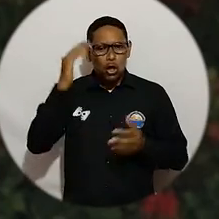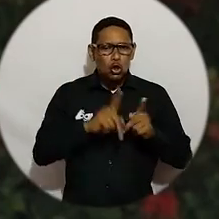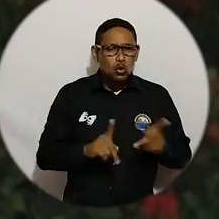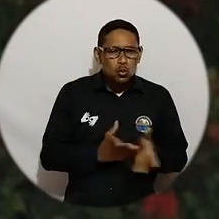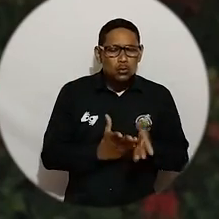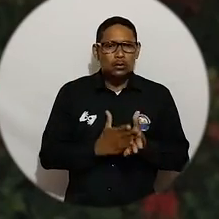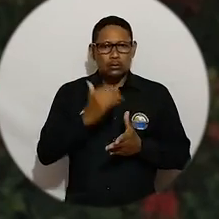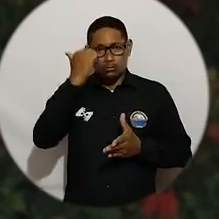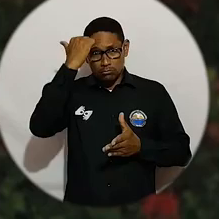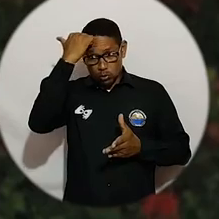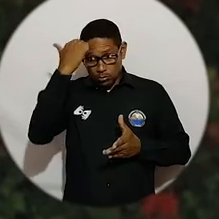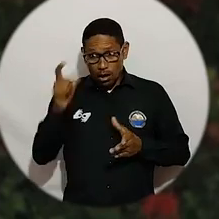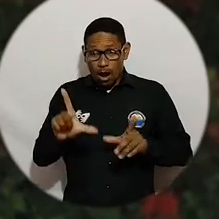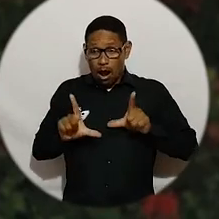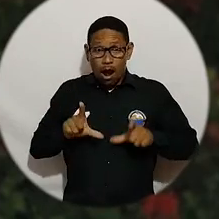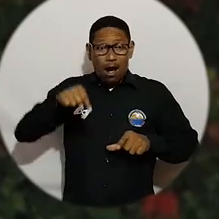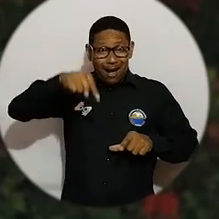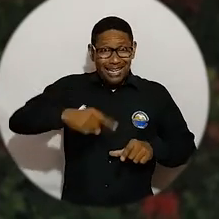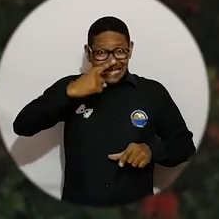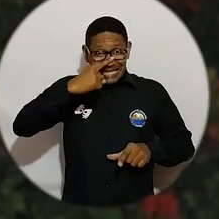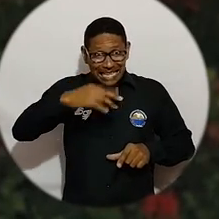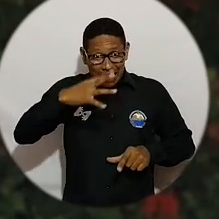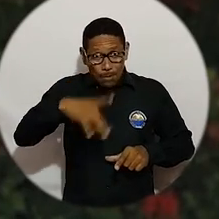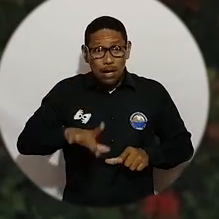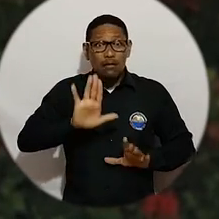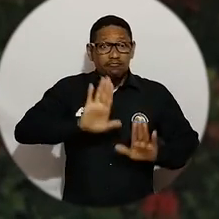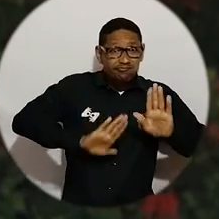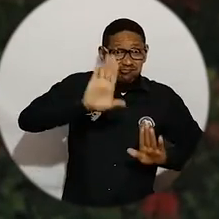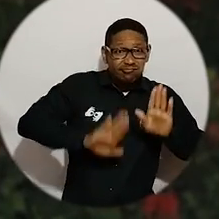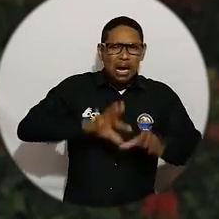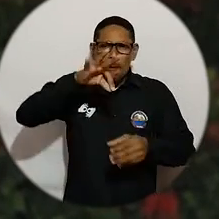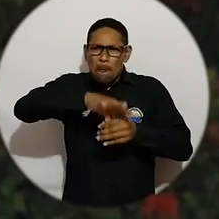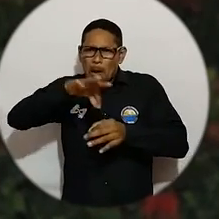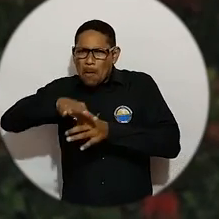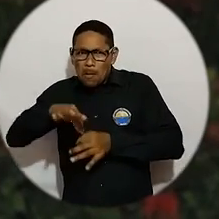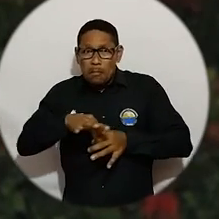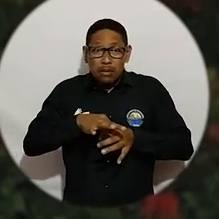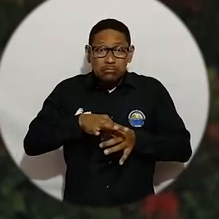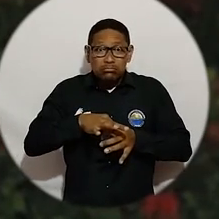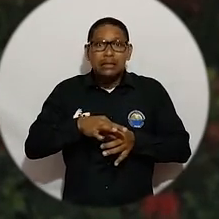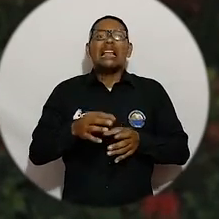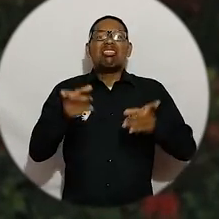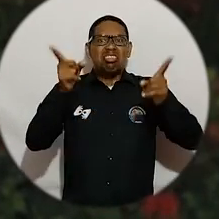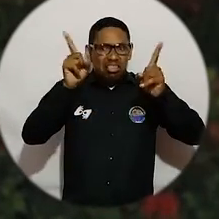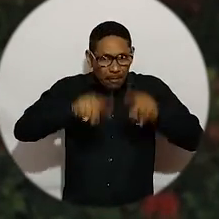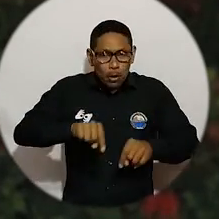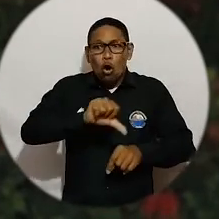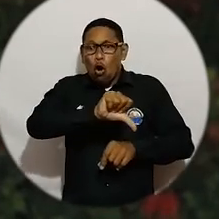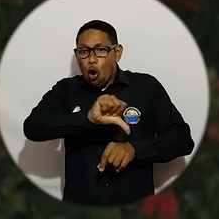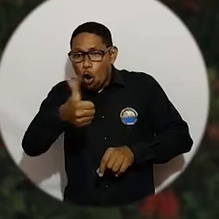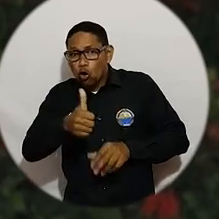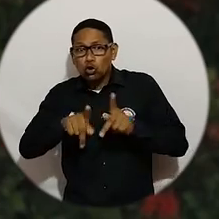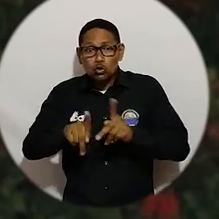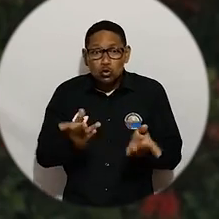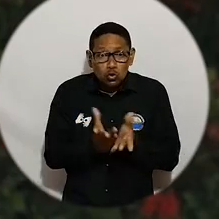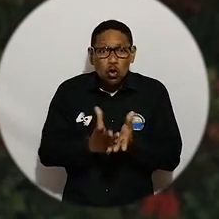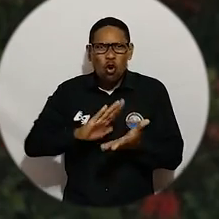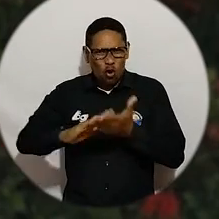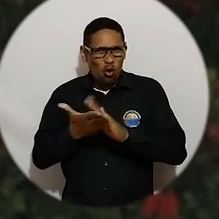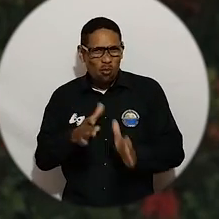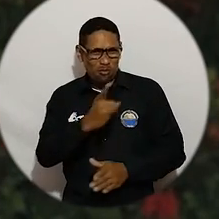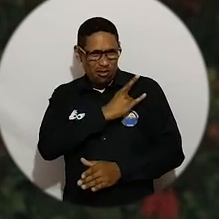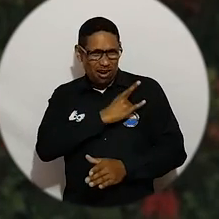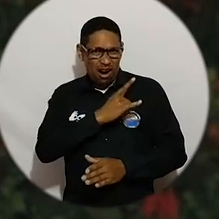solamente estudiantes, docentes y graduados que se encontraban en Santa Marta participaron de esta jornada, sino que también la comunidad